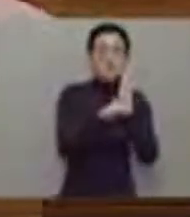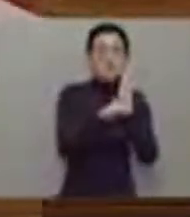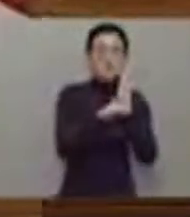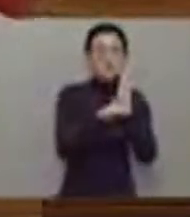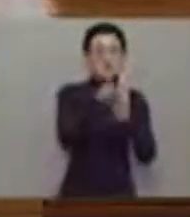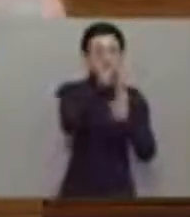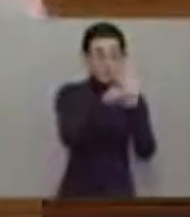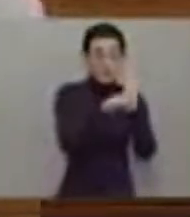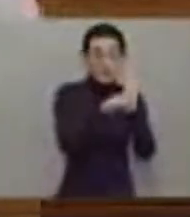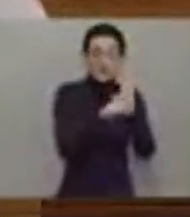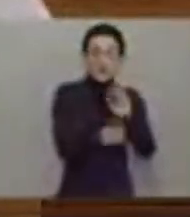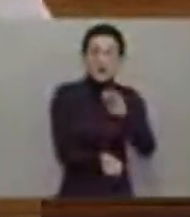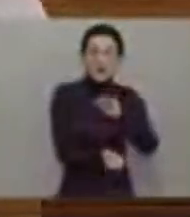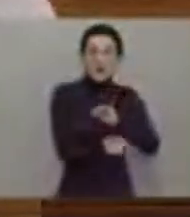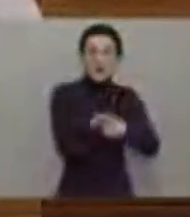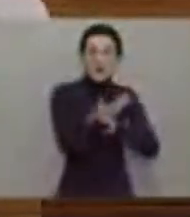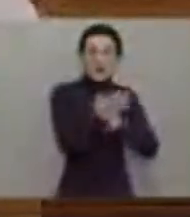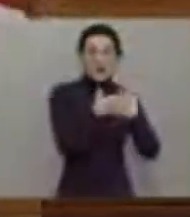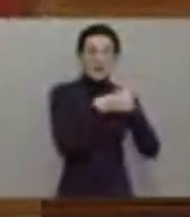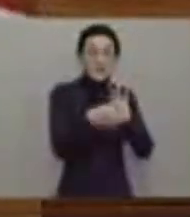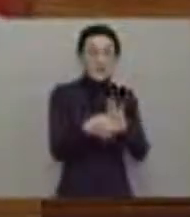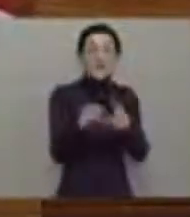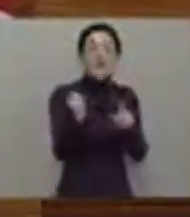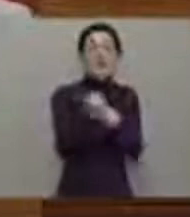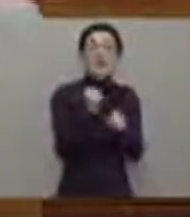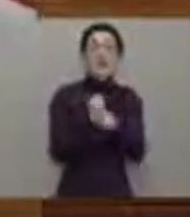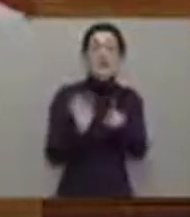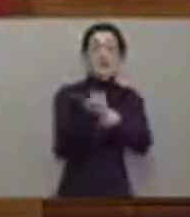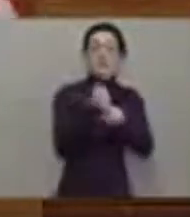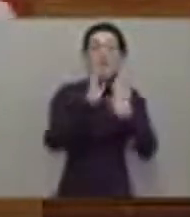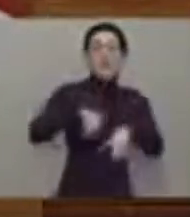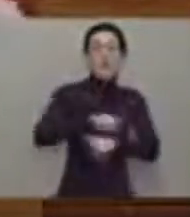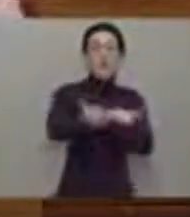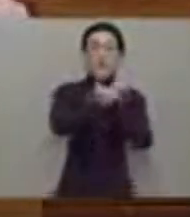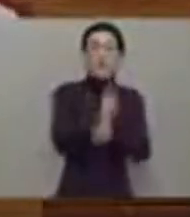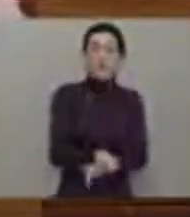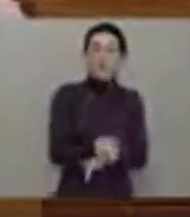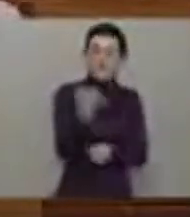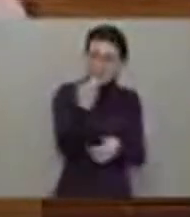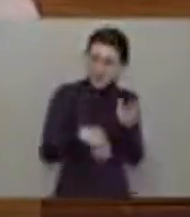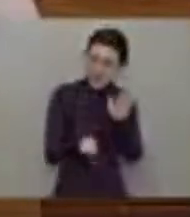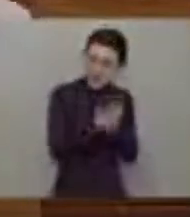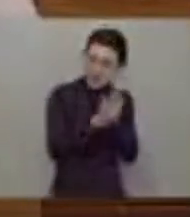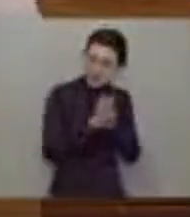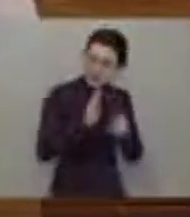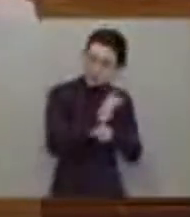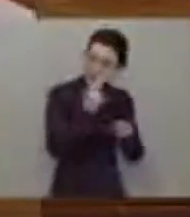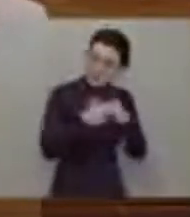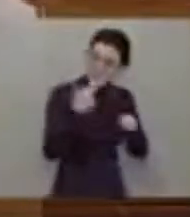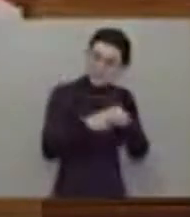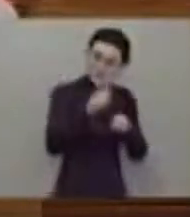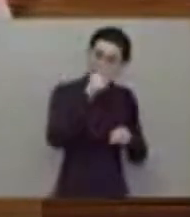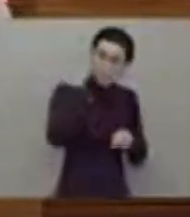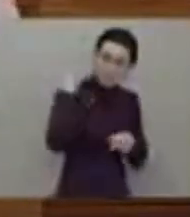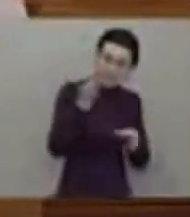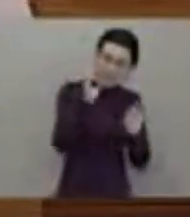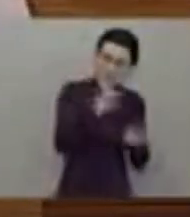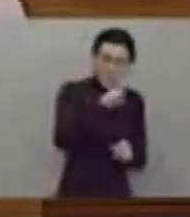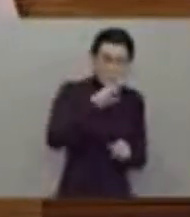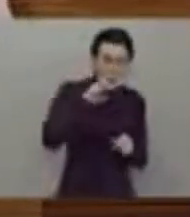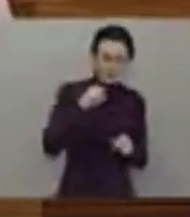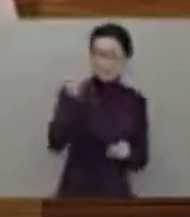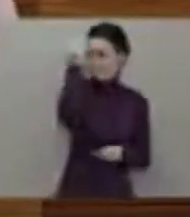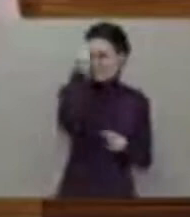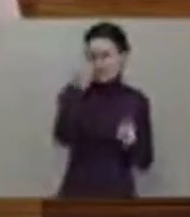que tienen el origen de encontrar empleo y no lo consiguen, si hay que seguir manteniendo esas políticas del pasado. Nosotros creemos que